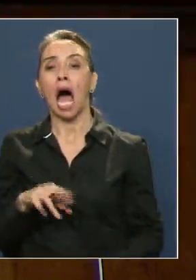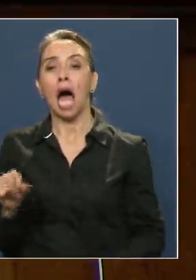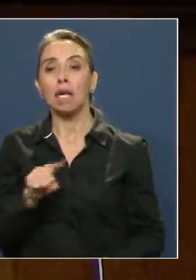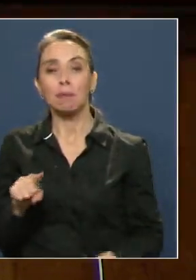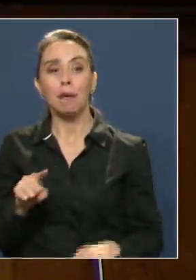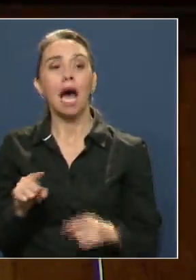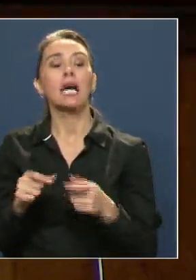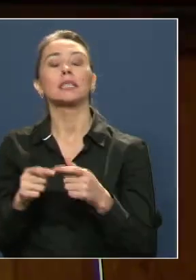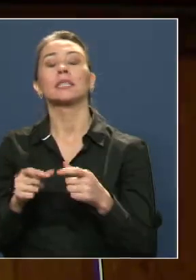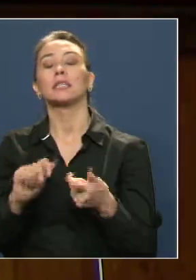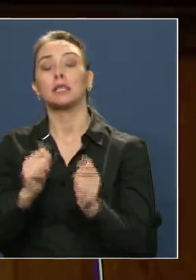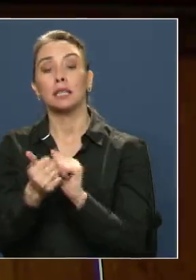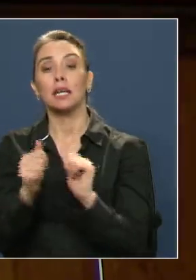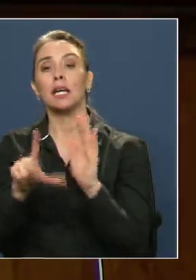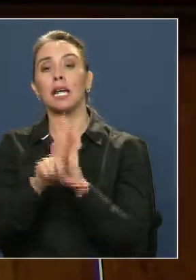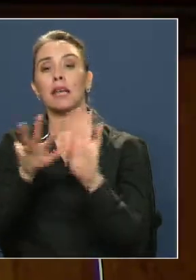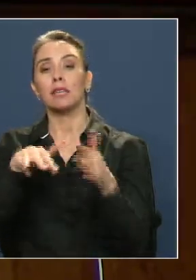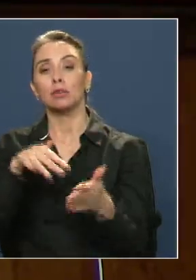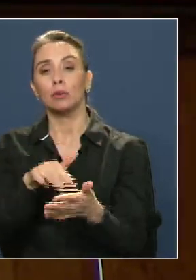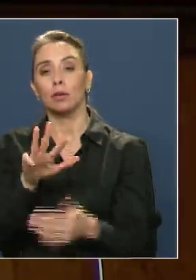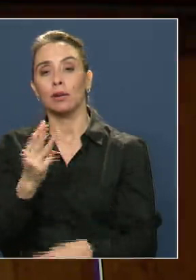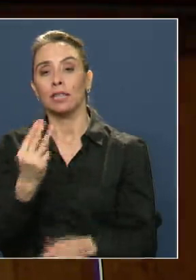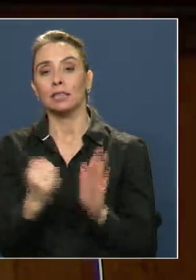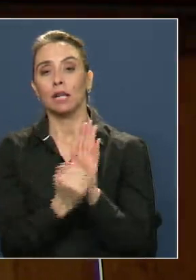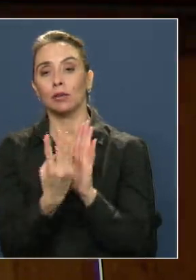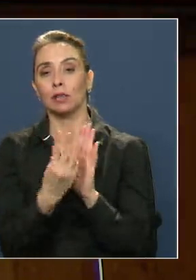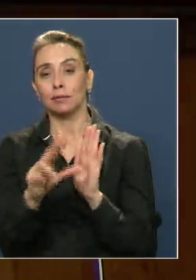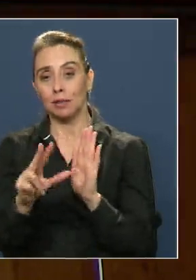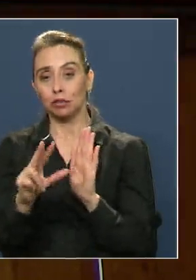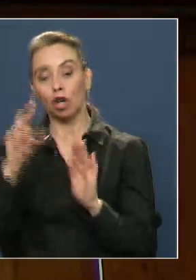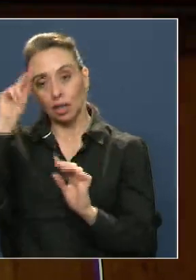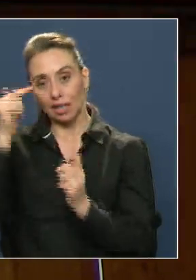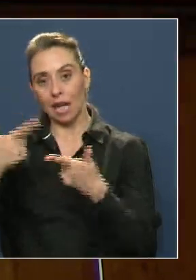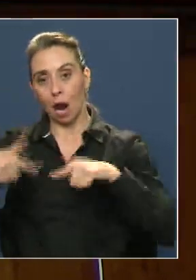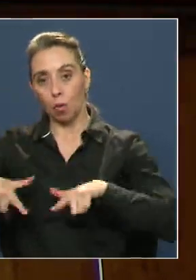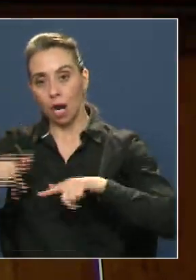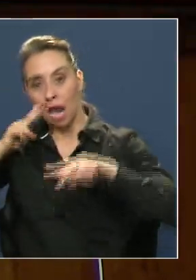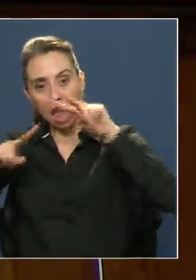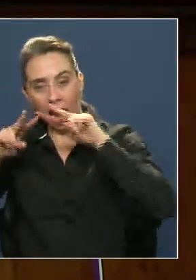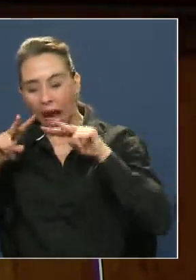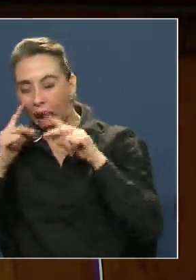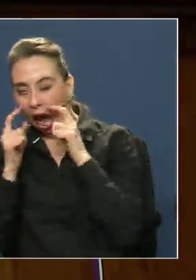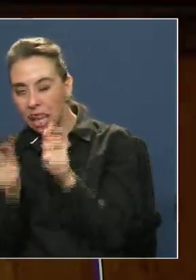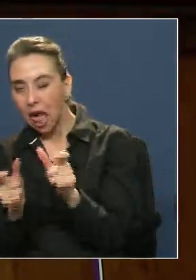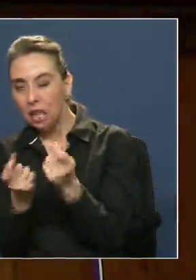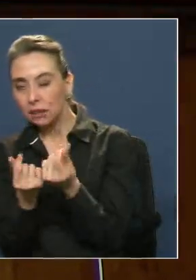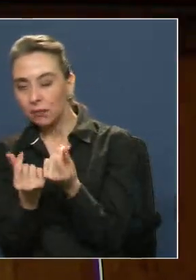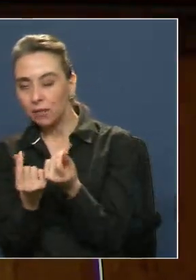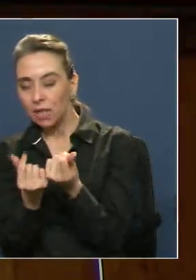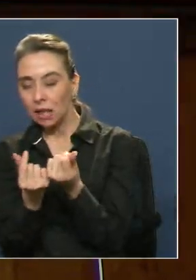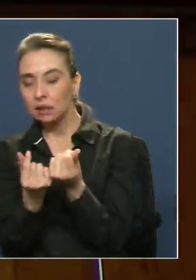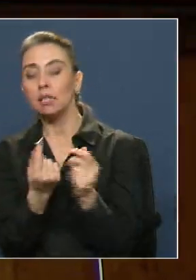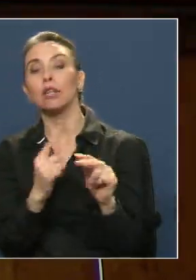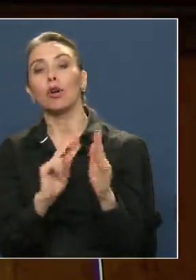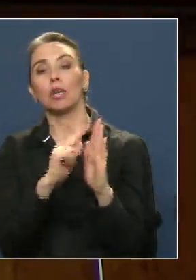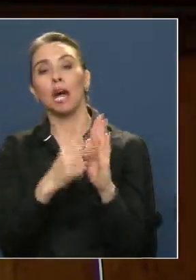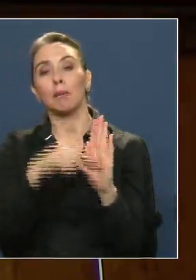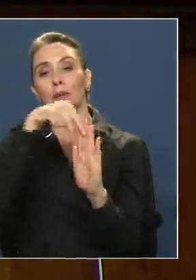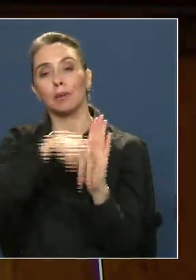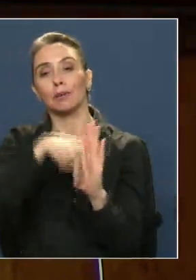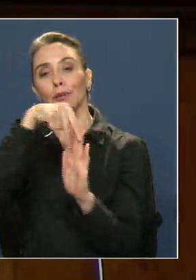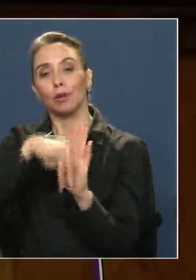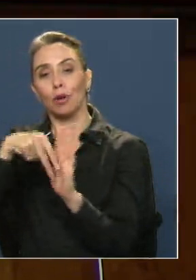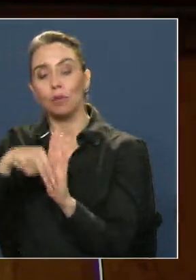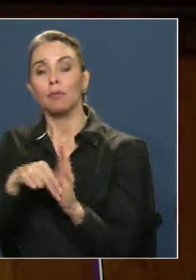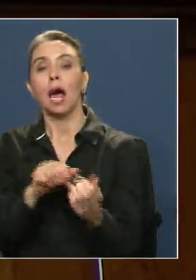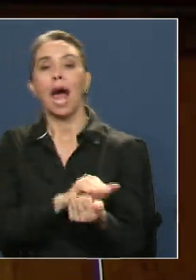ley número 19.913, que crea la unidad de análisis financiero y modifica diversas disposiciones en materia